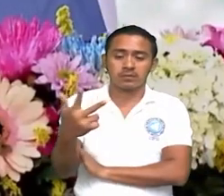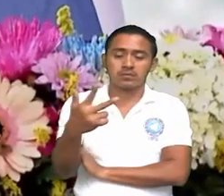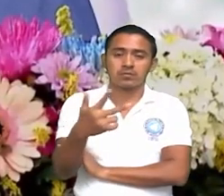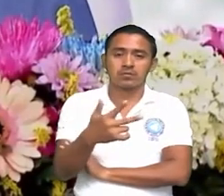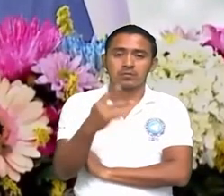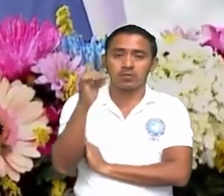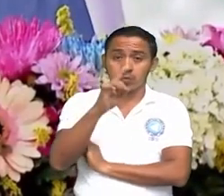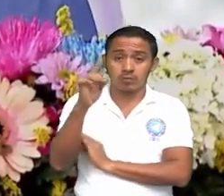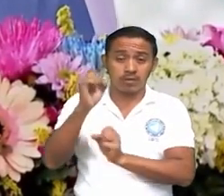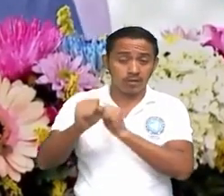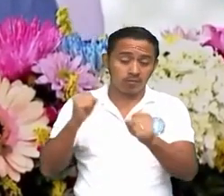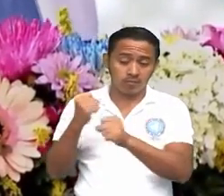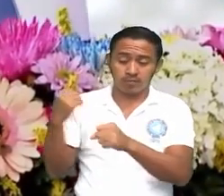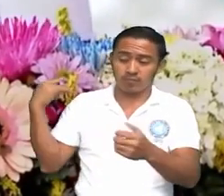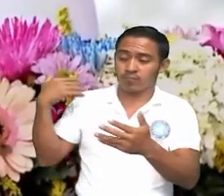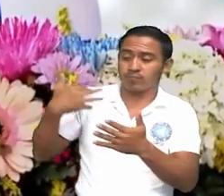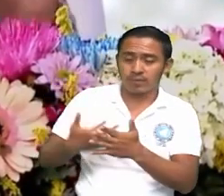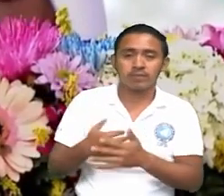11 años después.